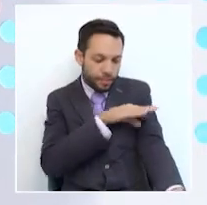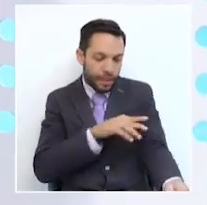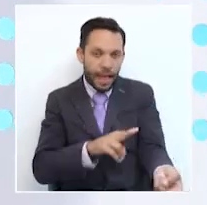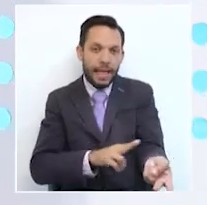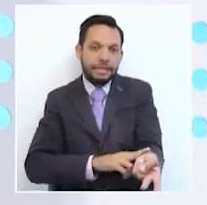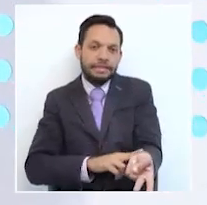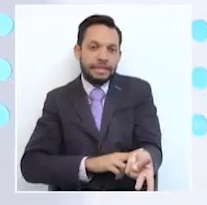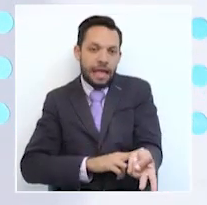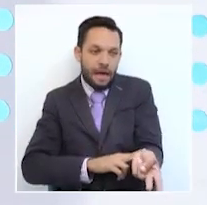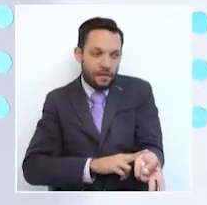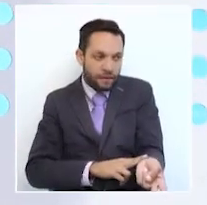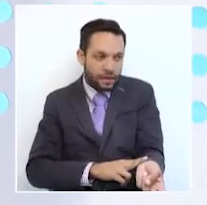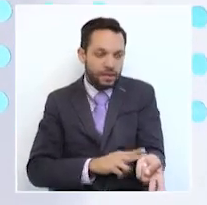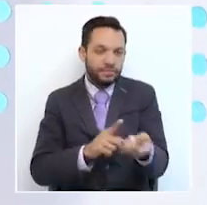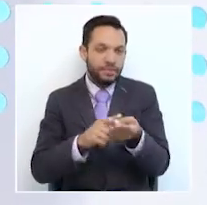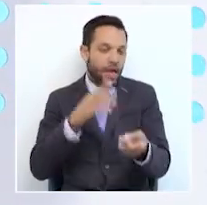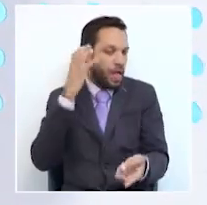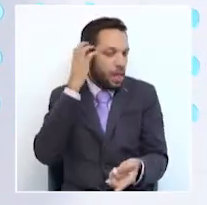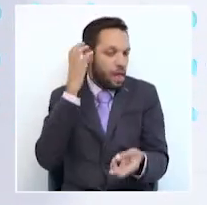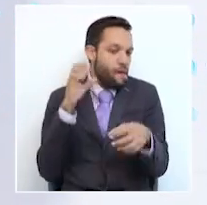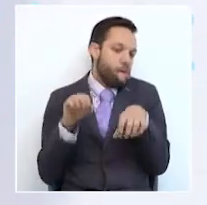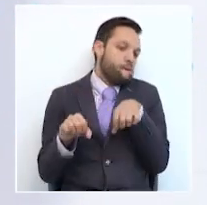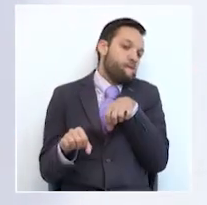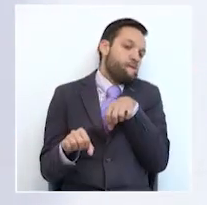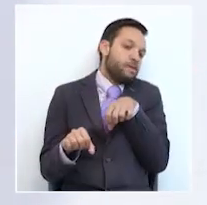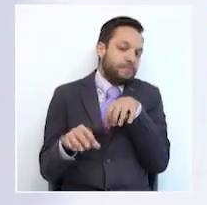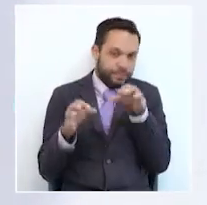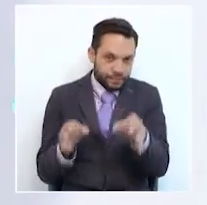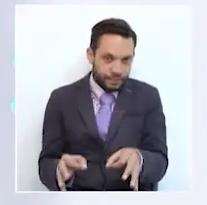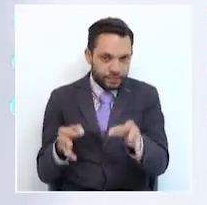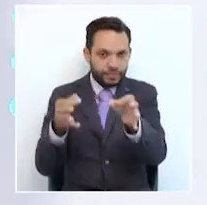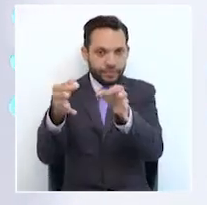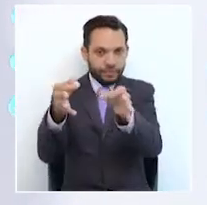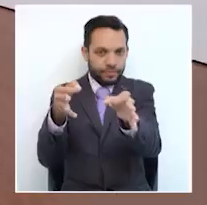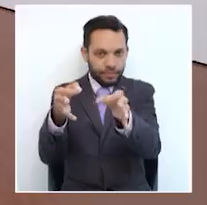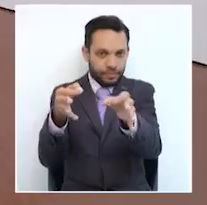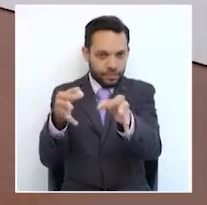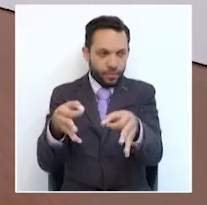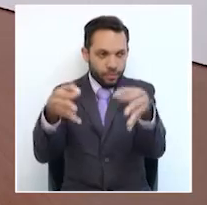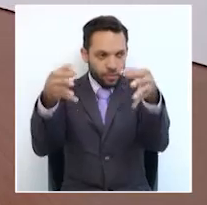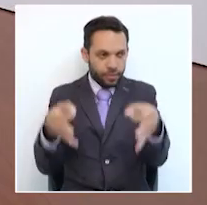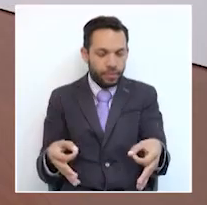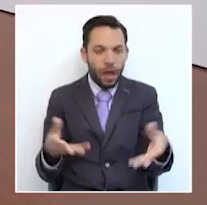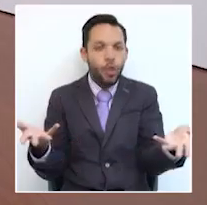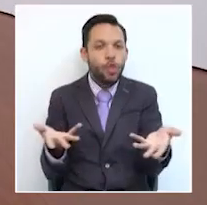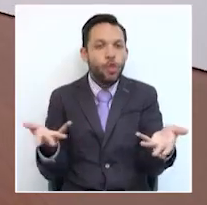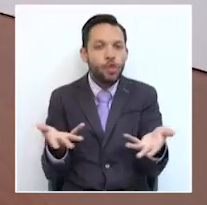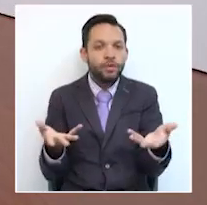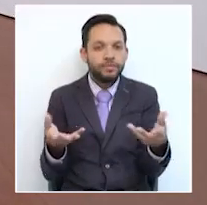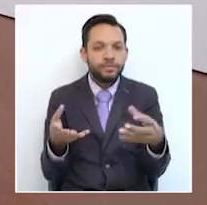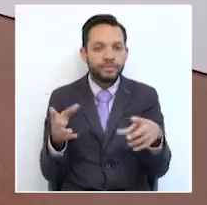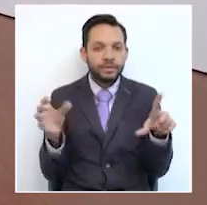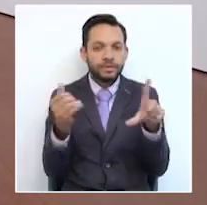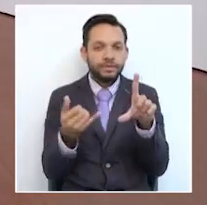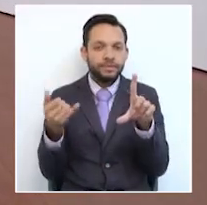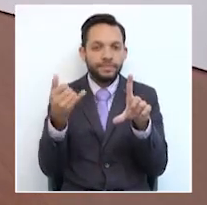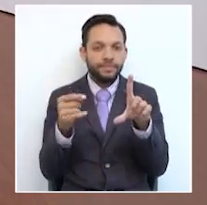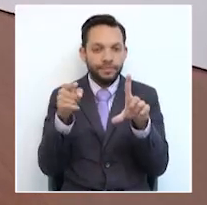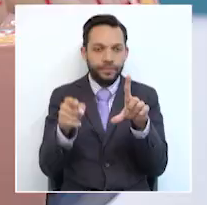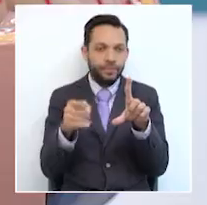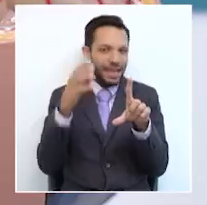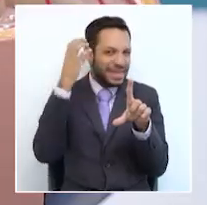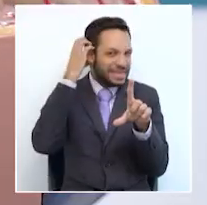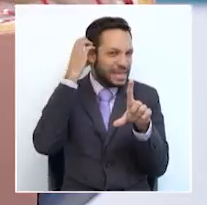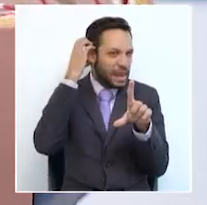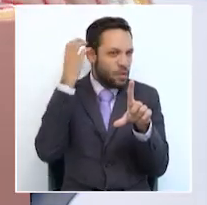un cerebrovascular isquémico que es eso miren el cerebro del cerebro está lleno lleno